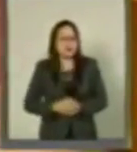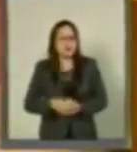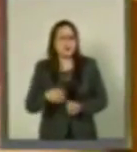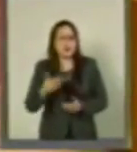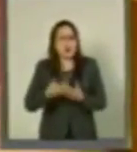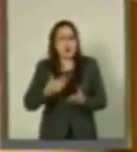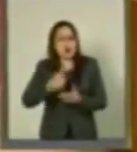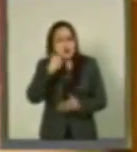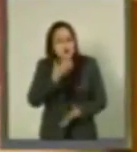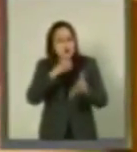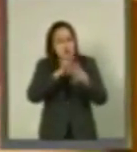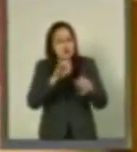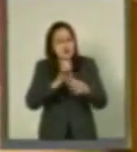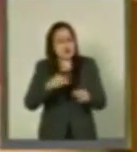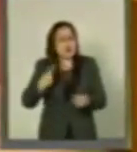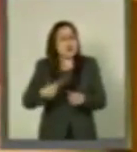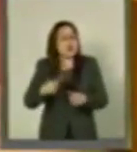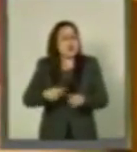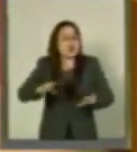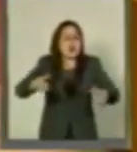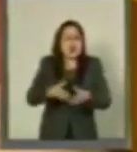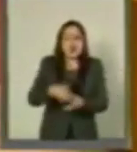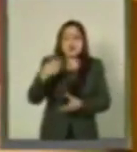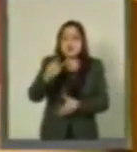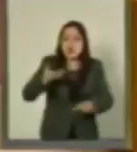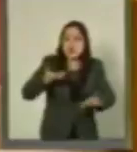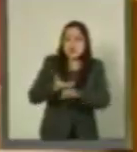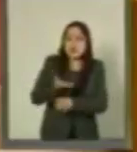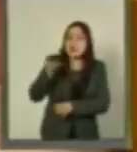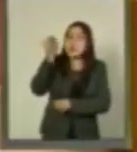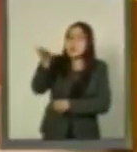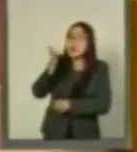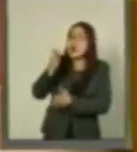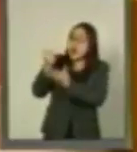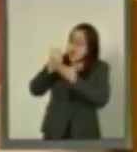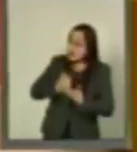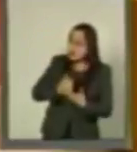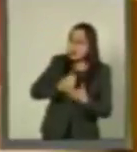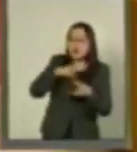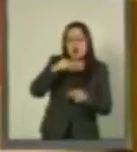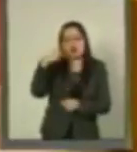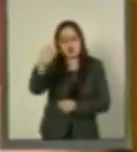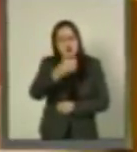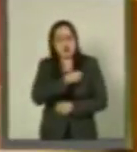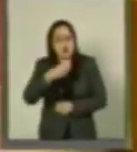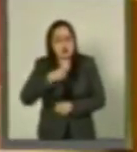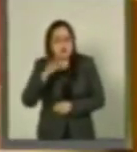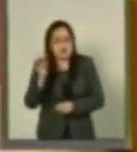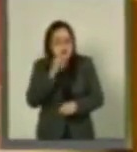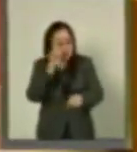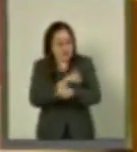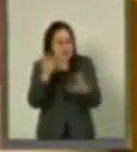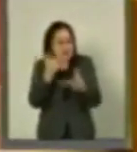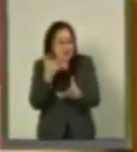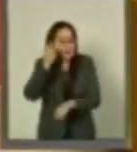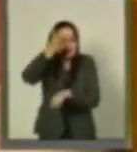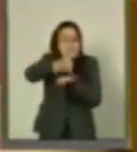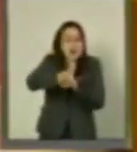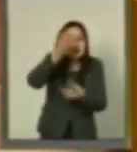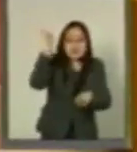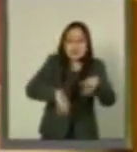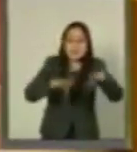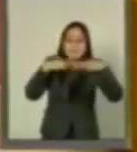es que no es de que el Estado me pida ayuda, es una obligación federal ir y combatir